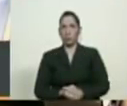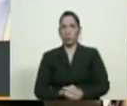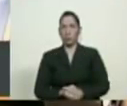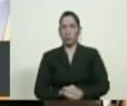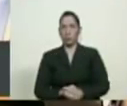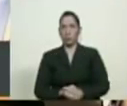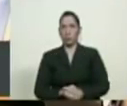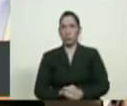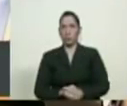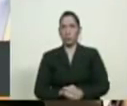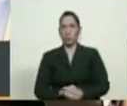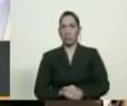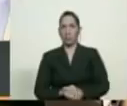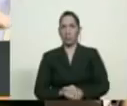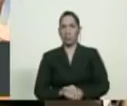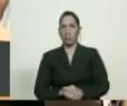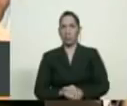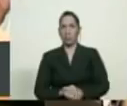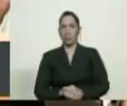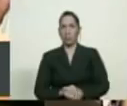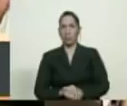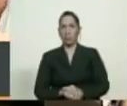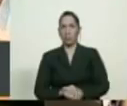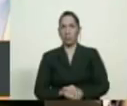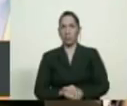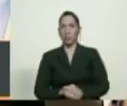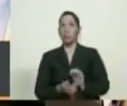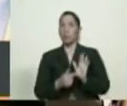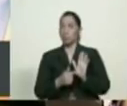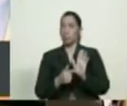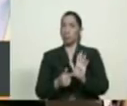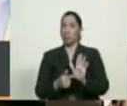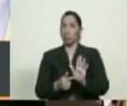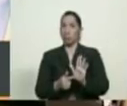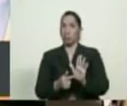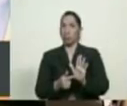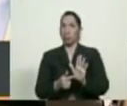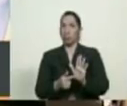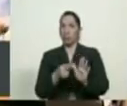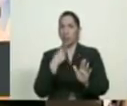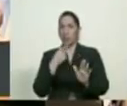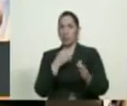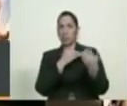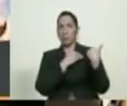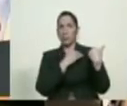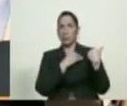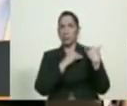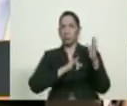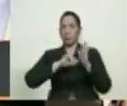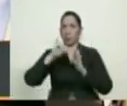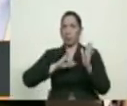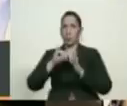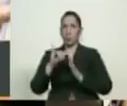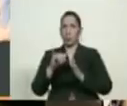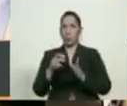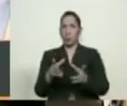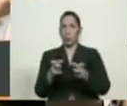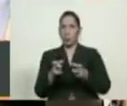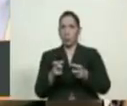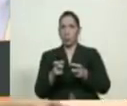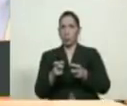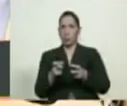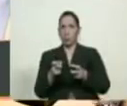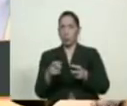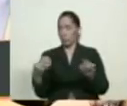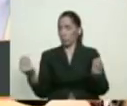caso? Porque, de hecho, también los representantes de Fede Cámaras hablan del incremento del salario mínimo sin consenso, sin